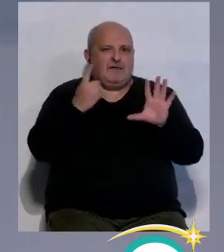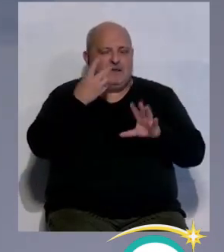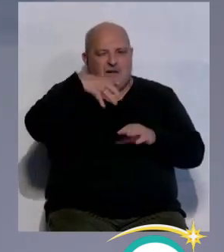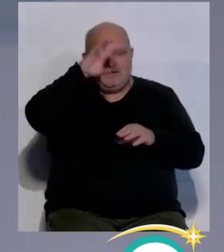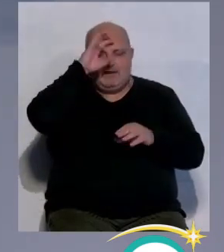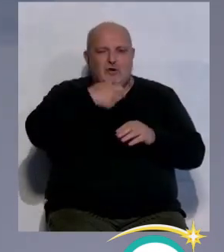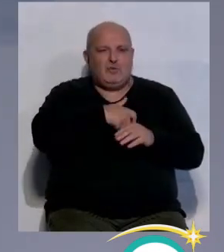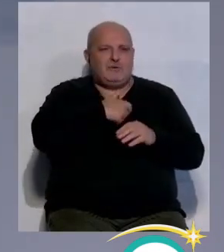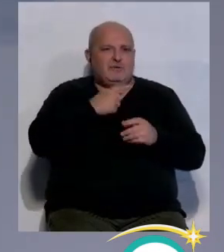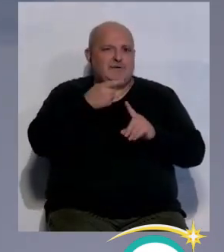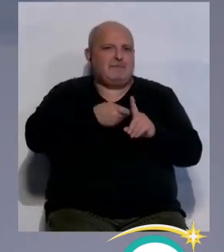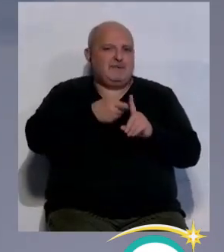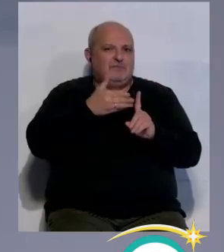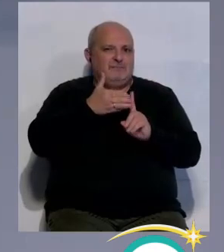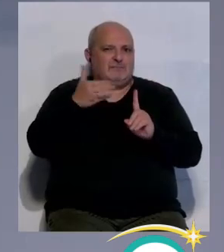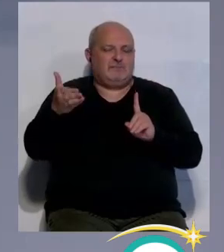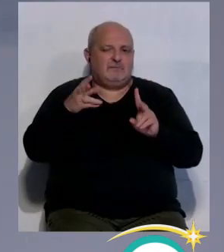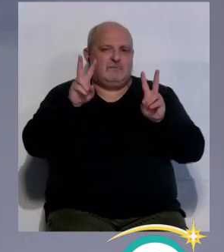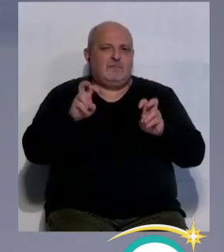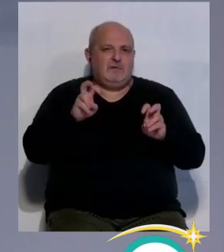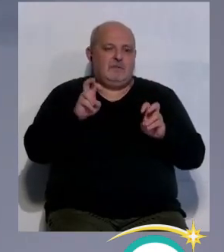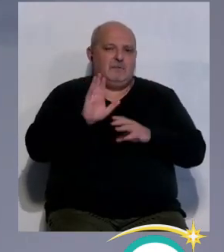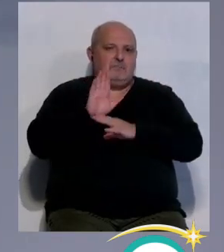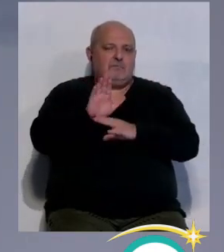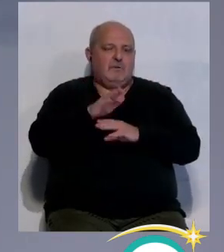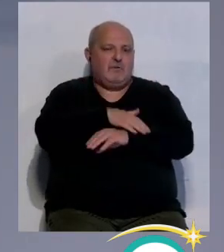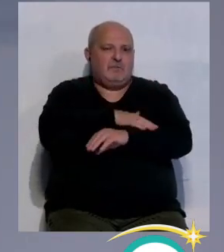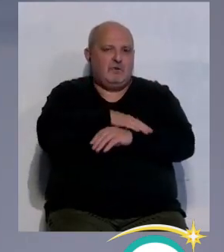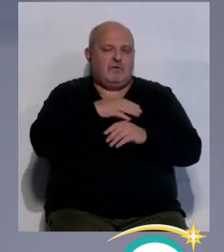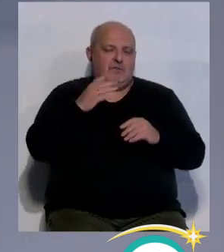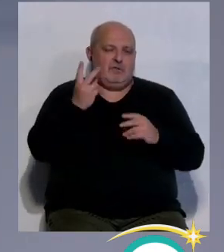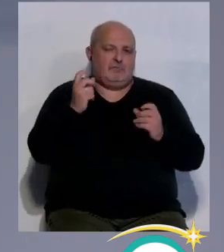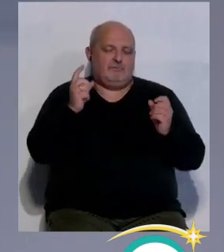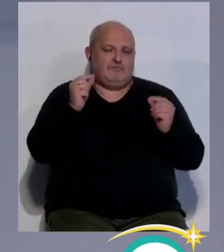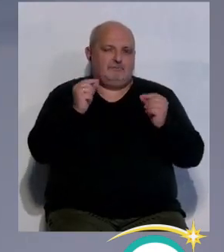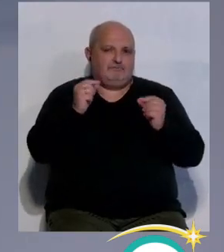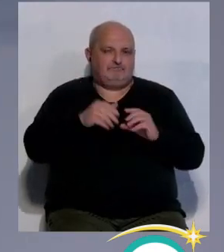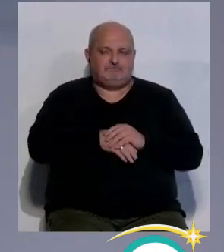enero en la comisión de seguimiento en la que estaré presente el gobierno y la oposición.